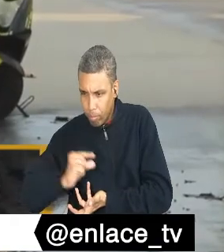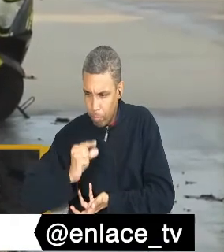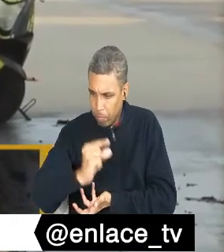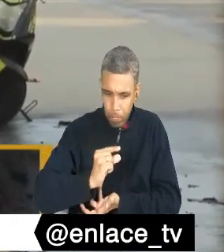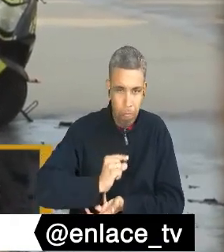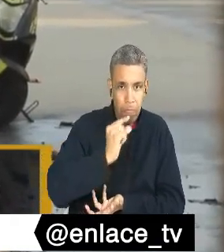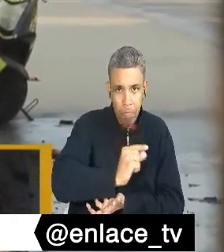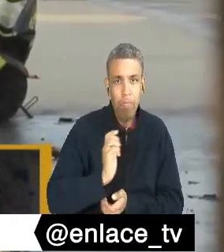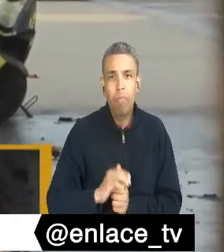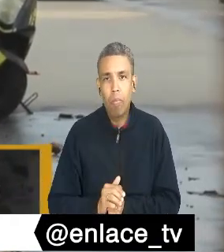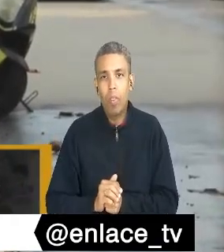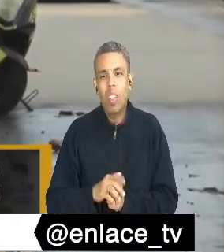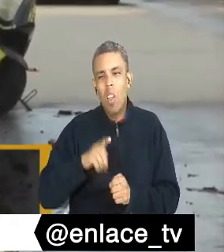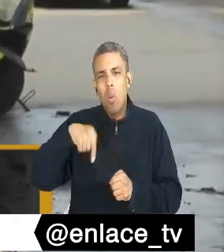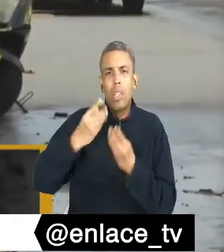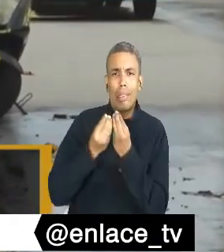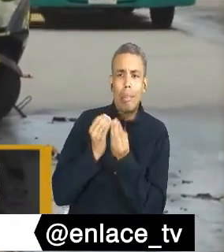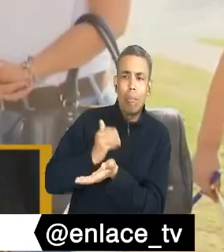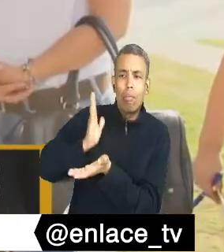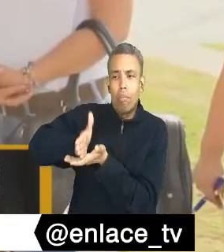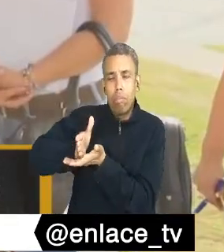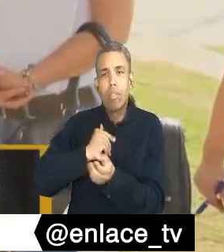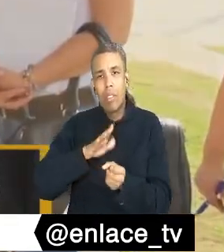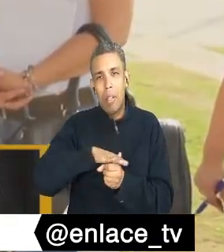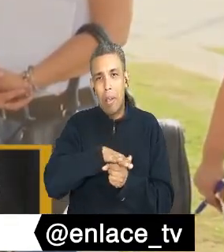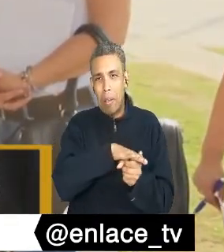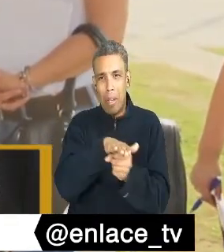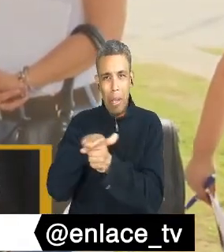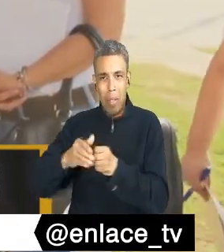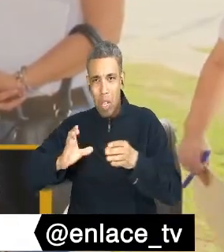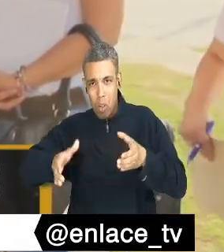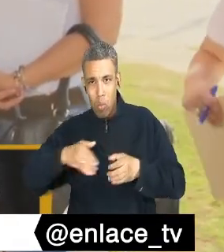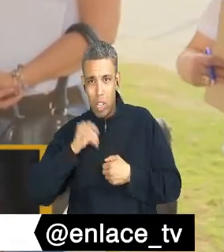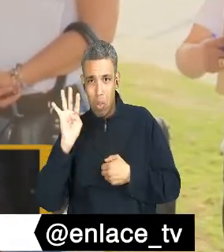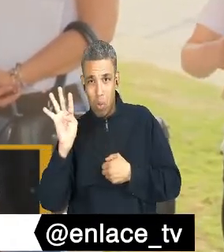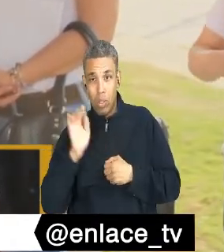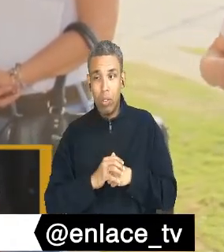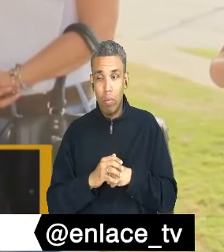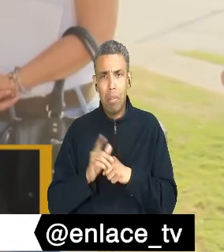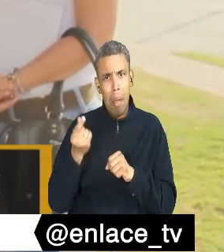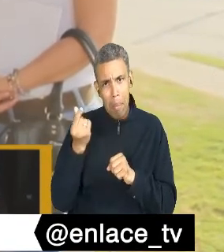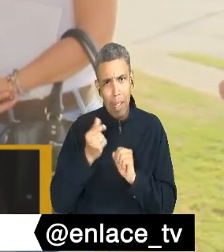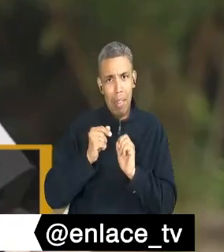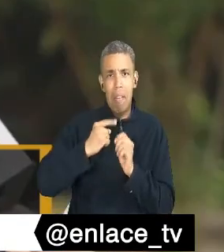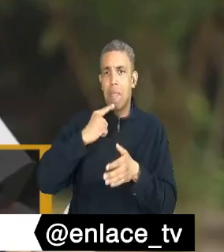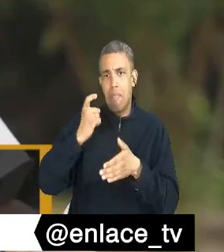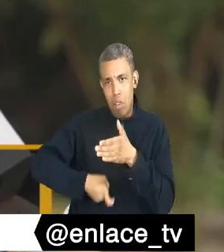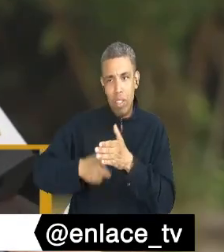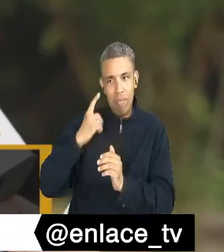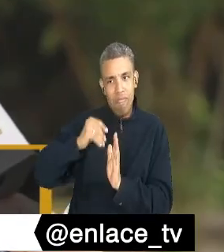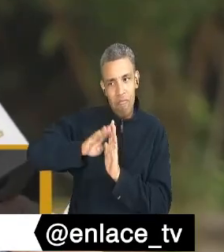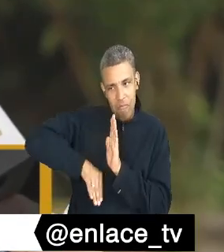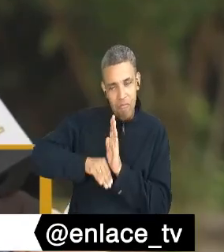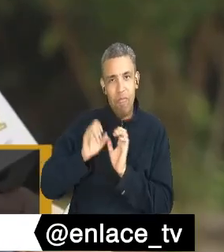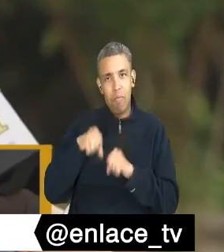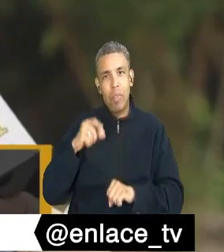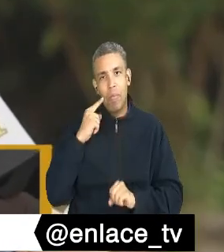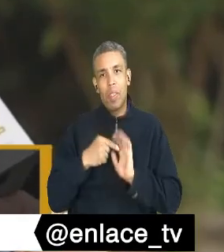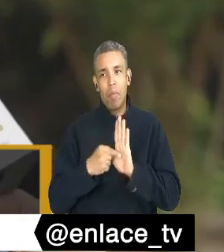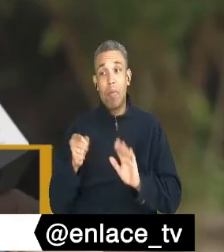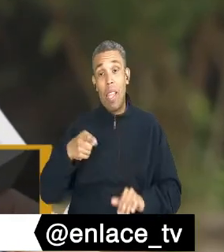la comunidad estuviera al tanto de sus obligaciones tributarias, algunas con descuentos, como el impuesto predial. Y asimismo a